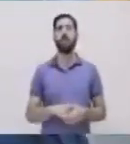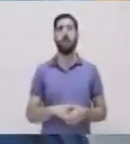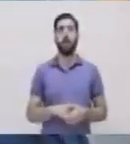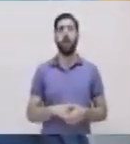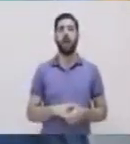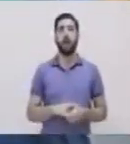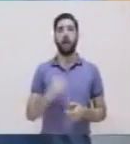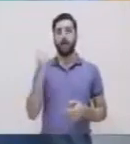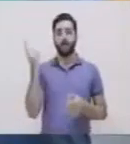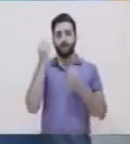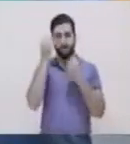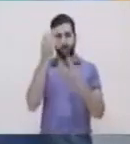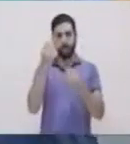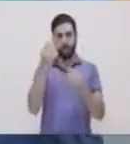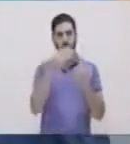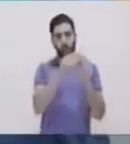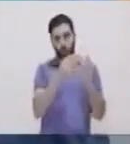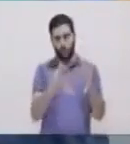nuestra serie de datos,